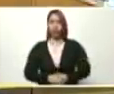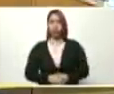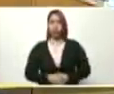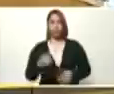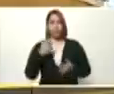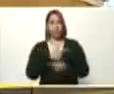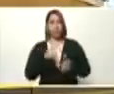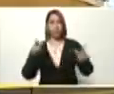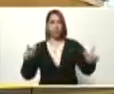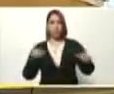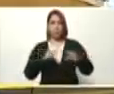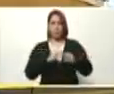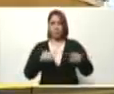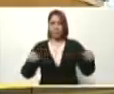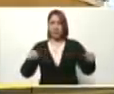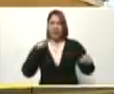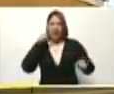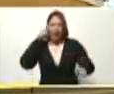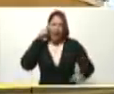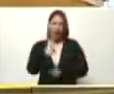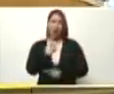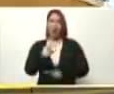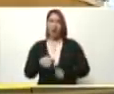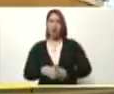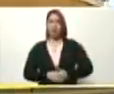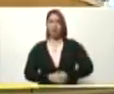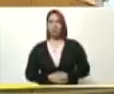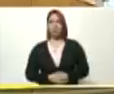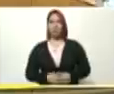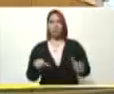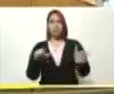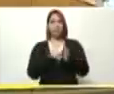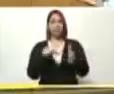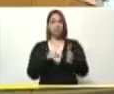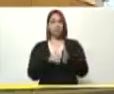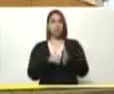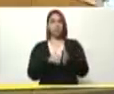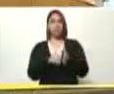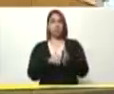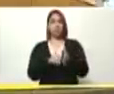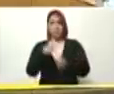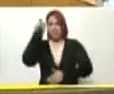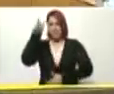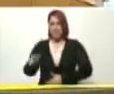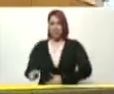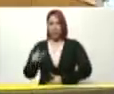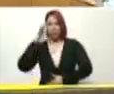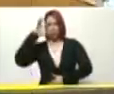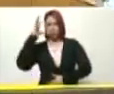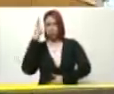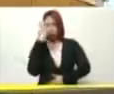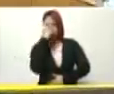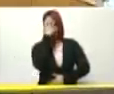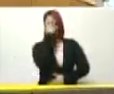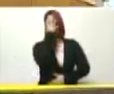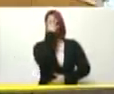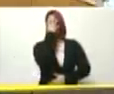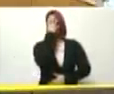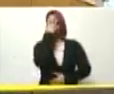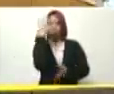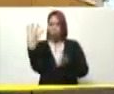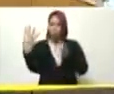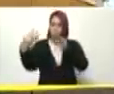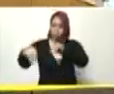de territorios allí donde el enemigo enmascarado, en alianza con